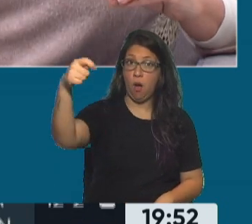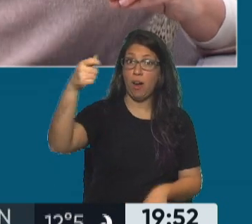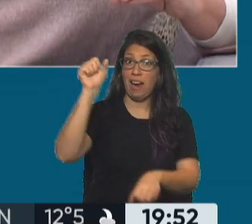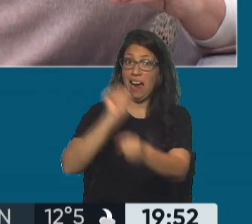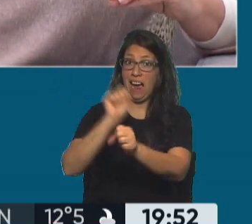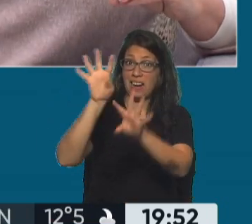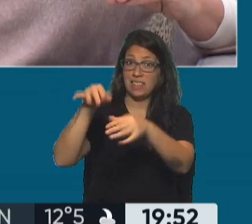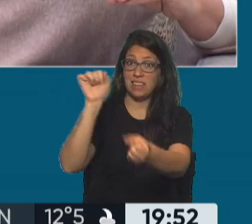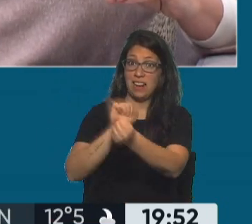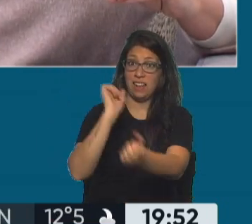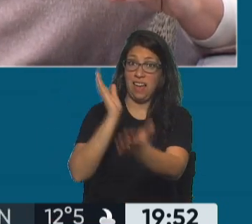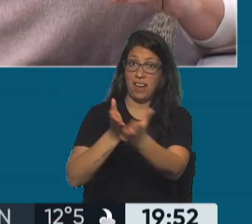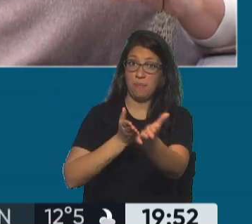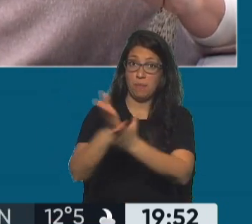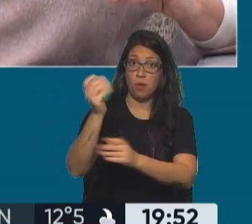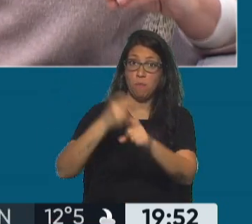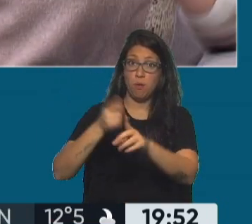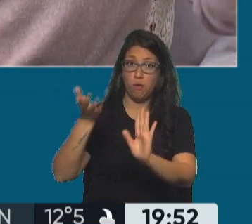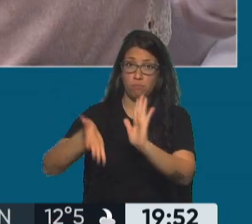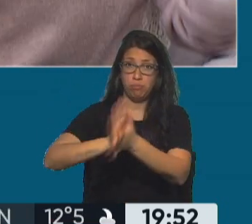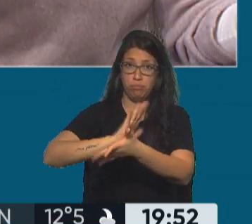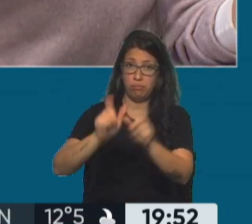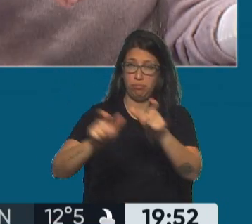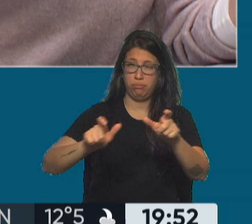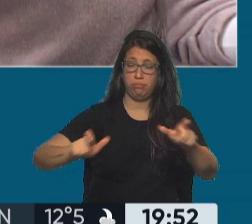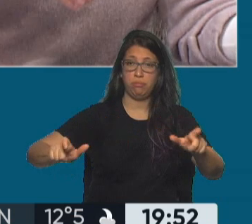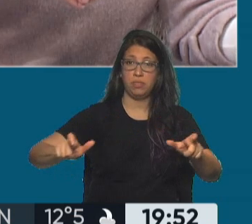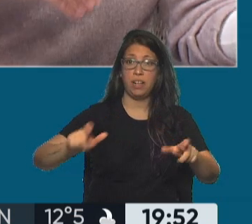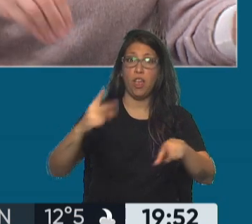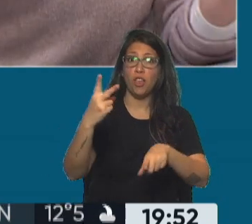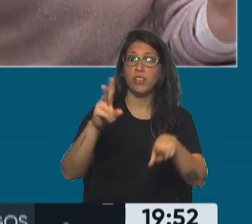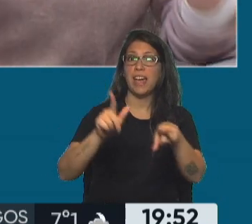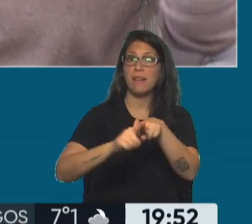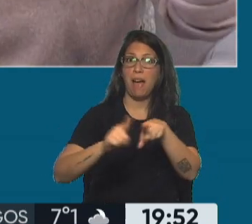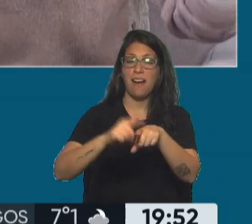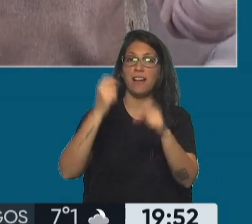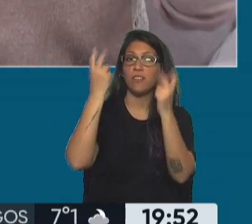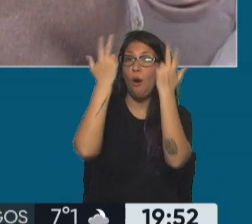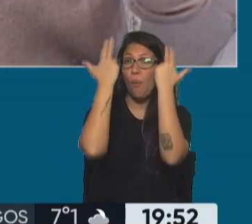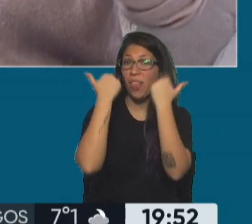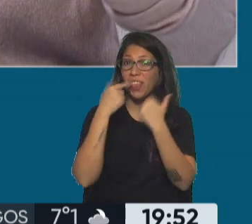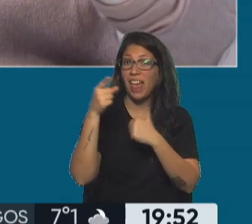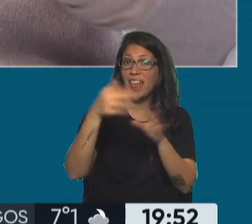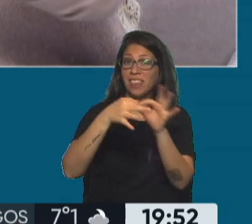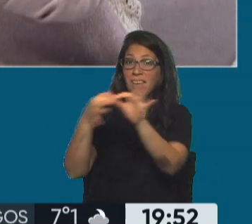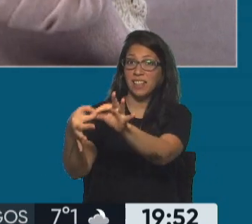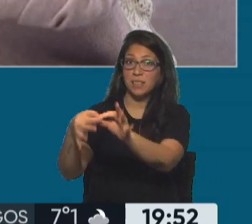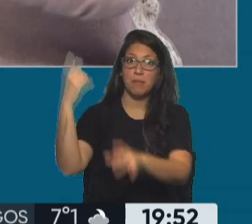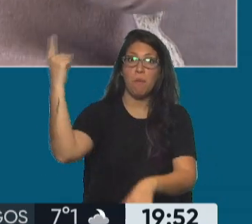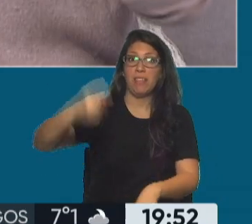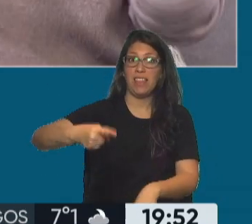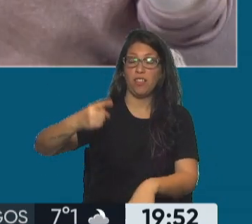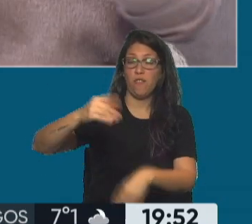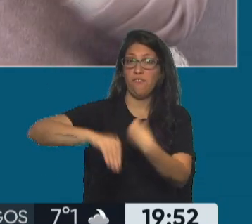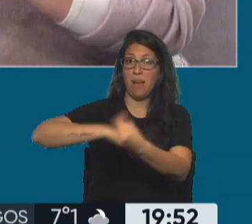cárcel, condenado a cadena perpetua por crímenes de lesa humanidad, y mis dos hermanas obedientes a esta lógica o a este mandato, digamos,